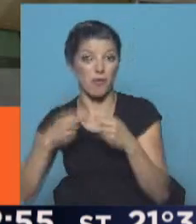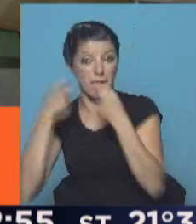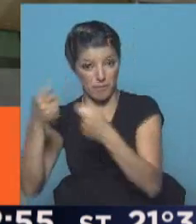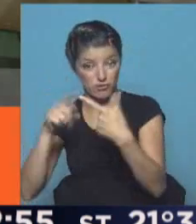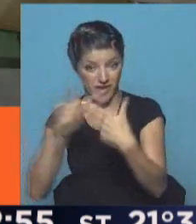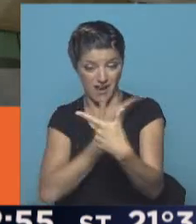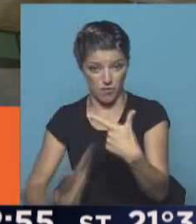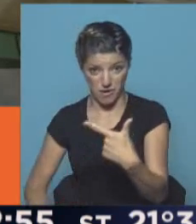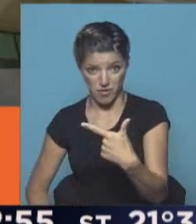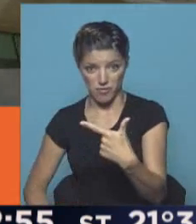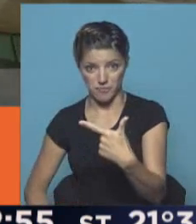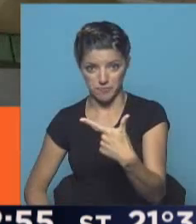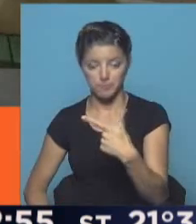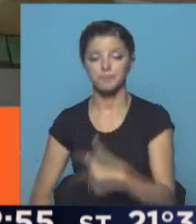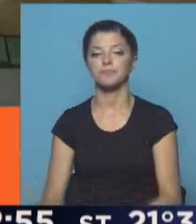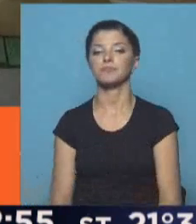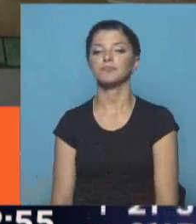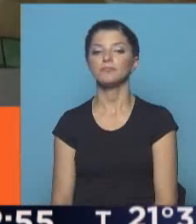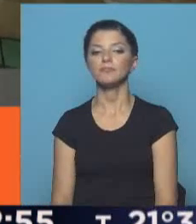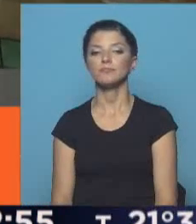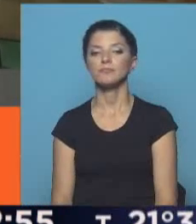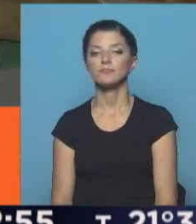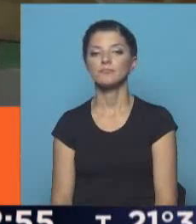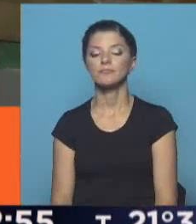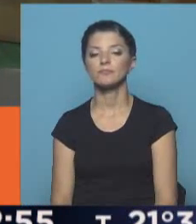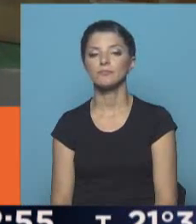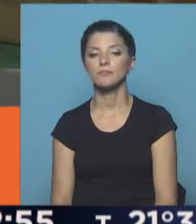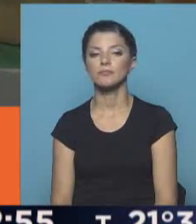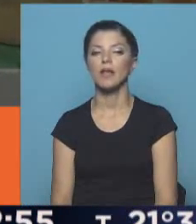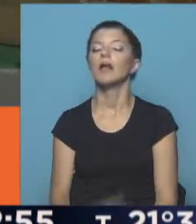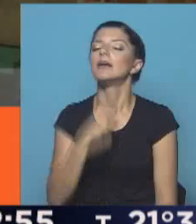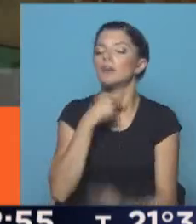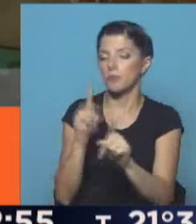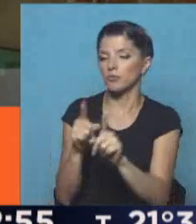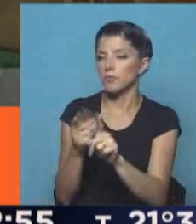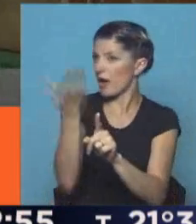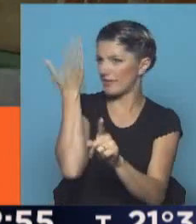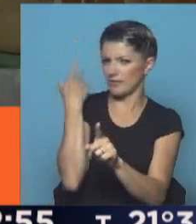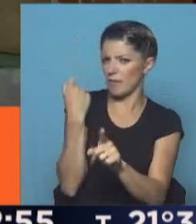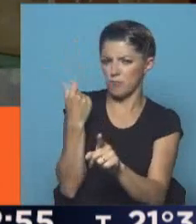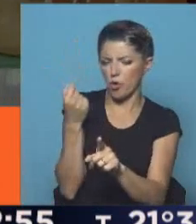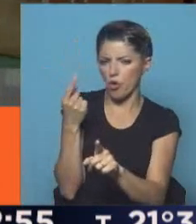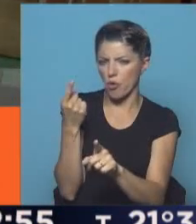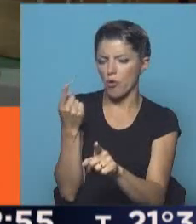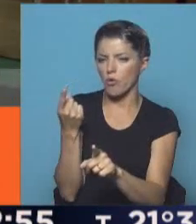que nada, insisto sobre esto, porque y quiero citar en esto al recientemente electo